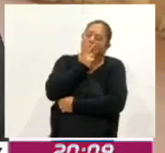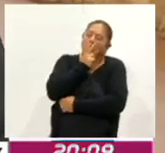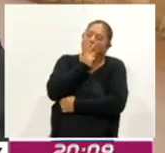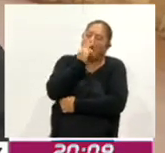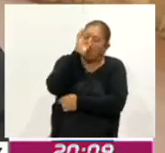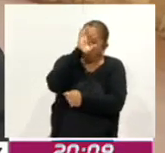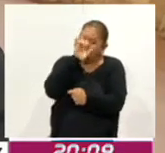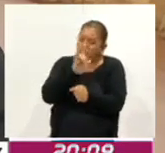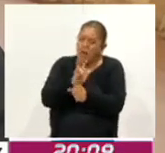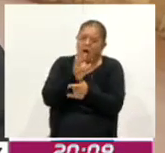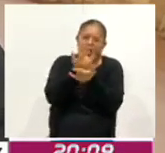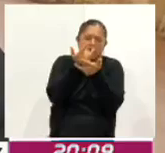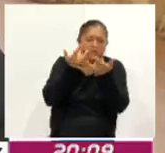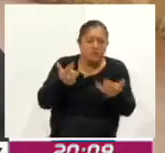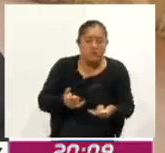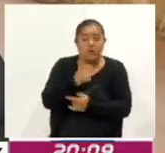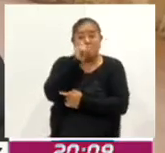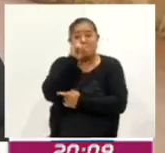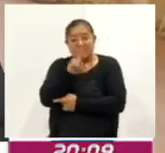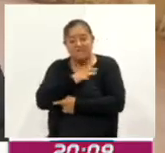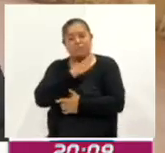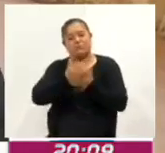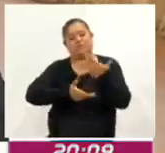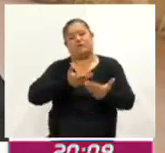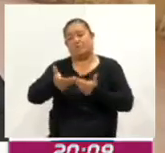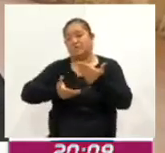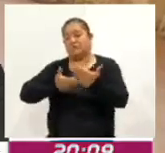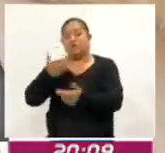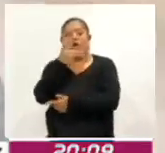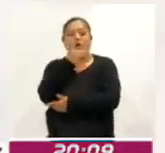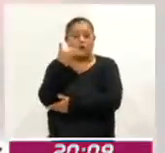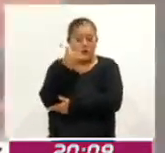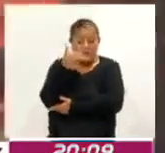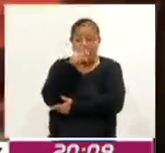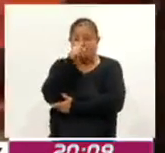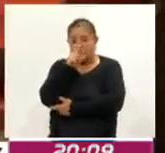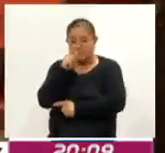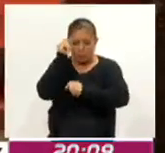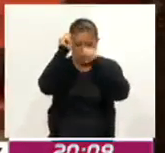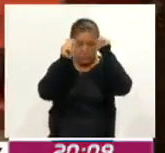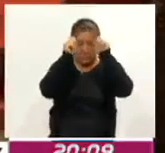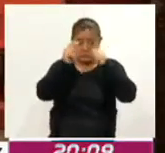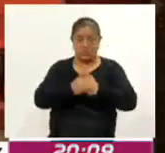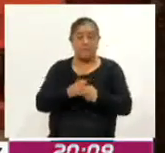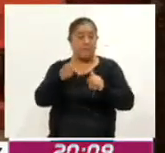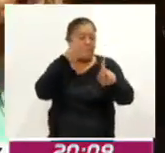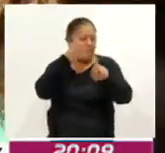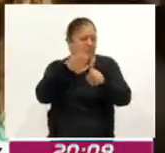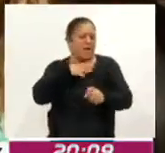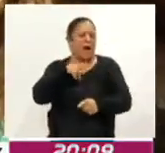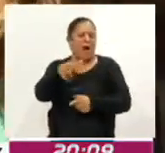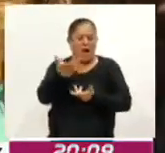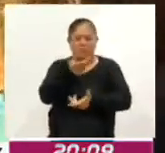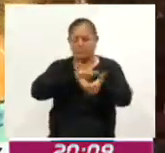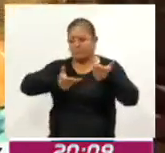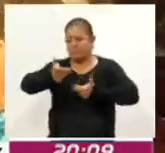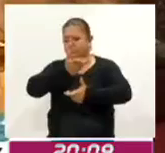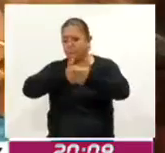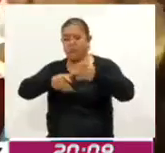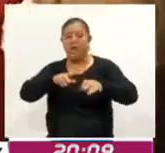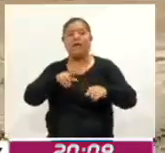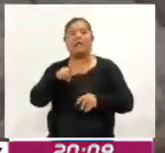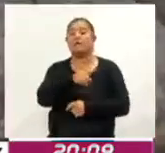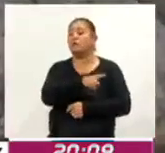calidad y calidez de los servicios hoteleros y turísticos. El objetivo es fortalecer la colaboración entre los diferentes